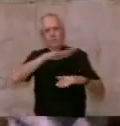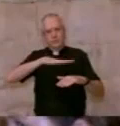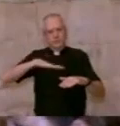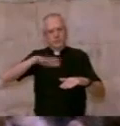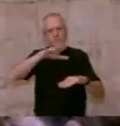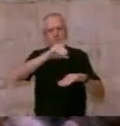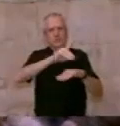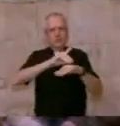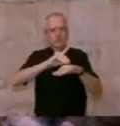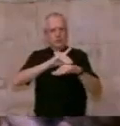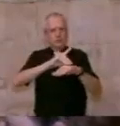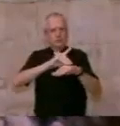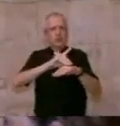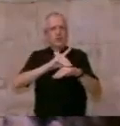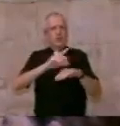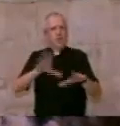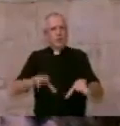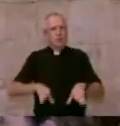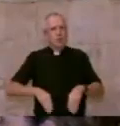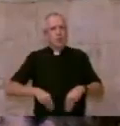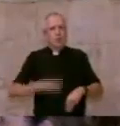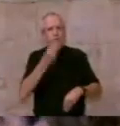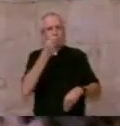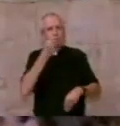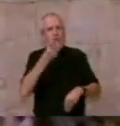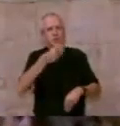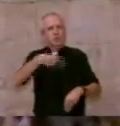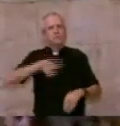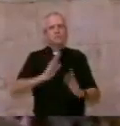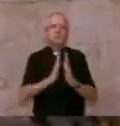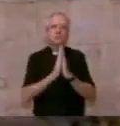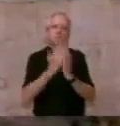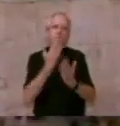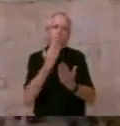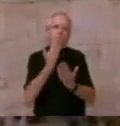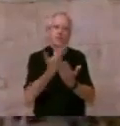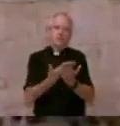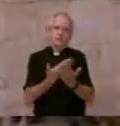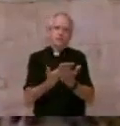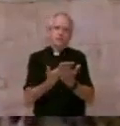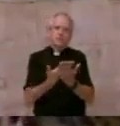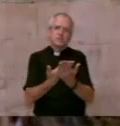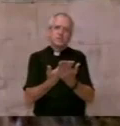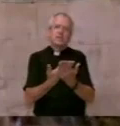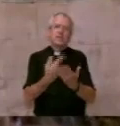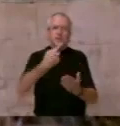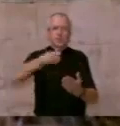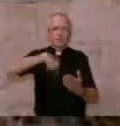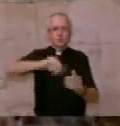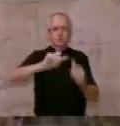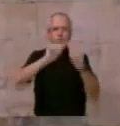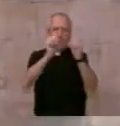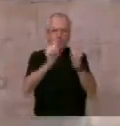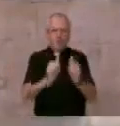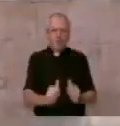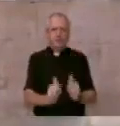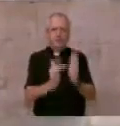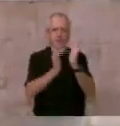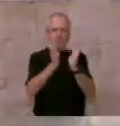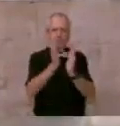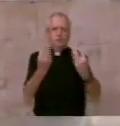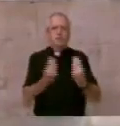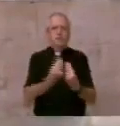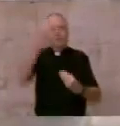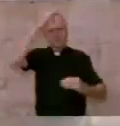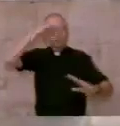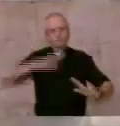ministerio episcopal en tu iglesia, acoge con bondad nuestras oraciones y que a imagen de tu Hijo y con la gracia del Espíritu